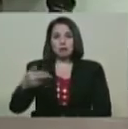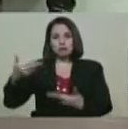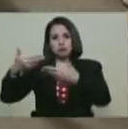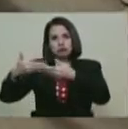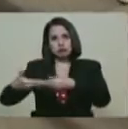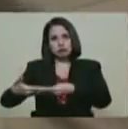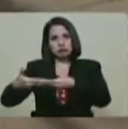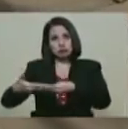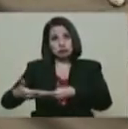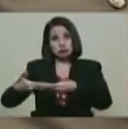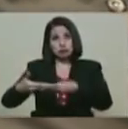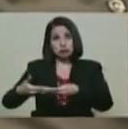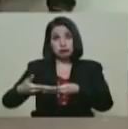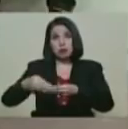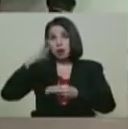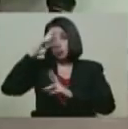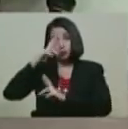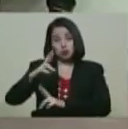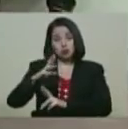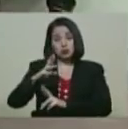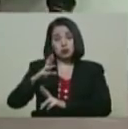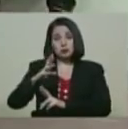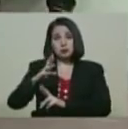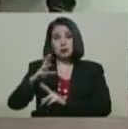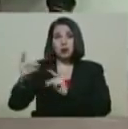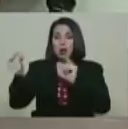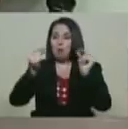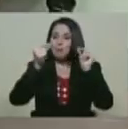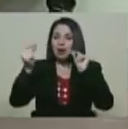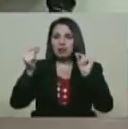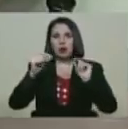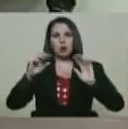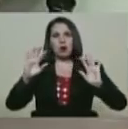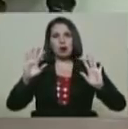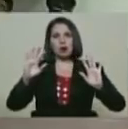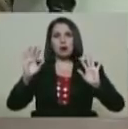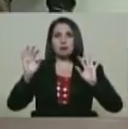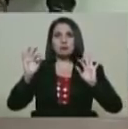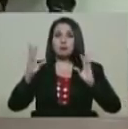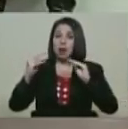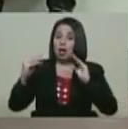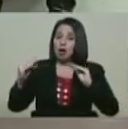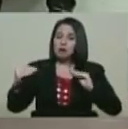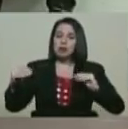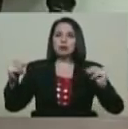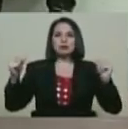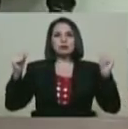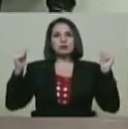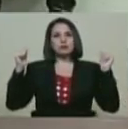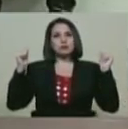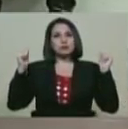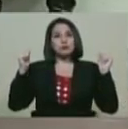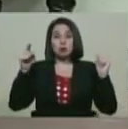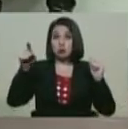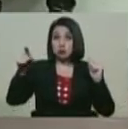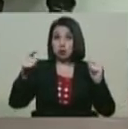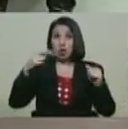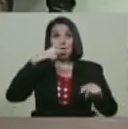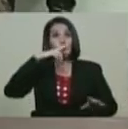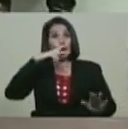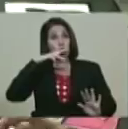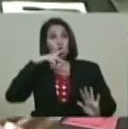mano respetuosa para el diálogo, para la conversación. Usted se lanzó hoy un